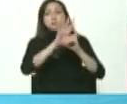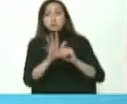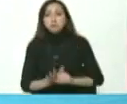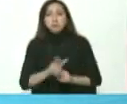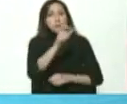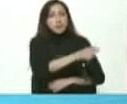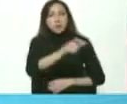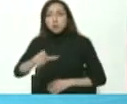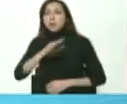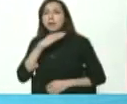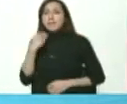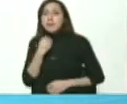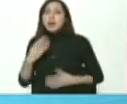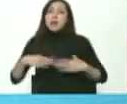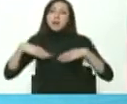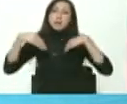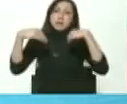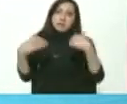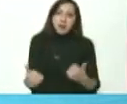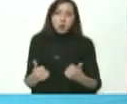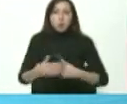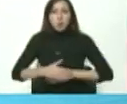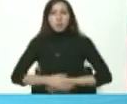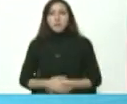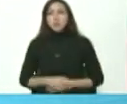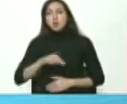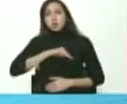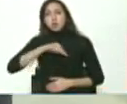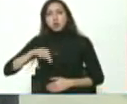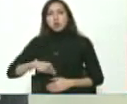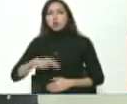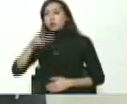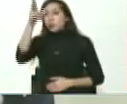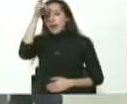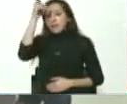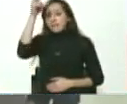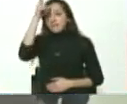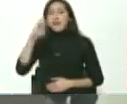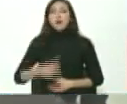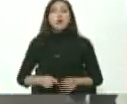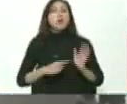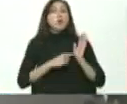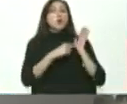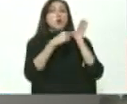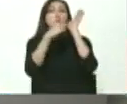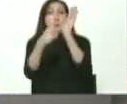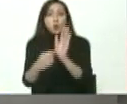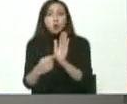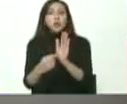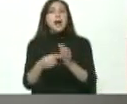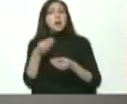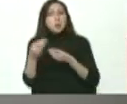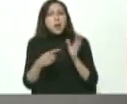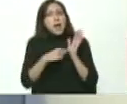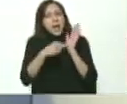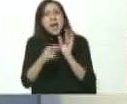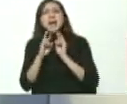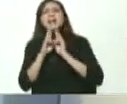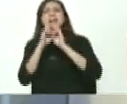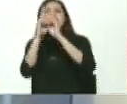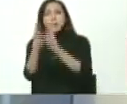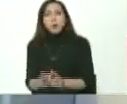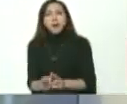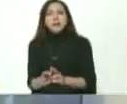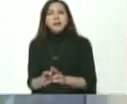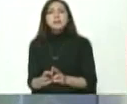por toda la salud del pueblo de Venezuela, y poder nosotros desde el estado Falcón mostrar este avance, esta respuesta, que cumpliendo